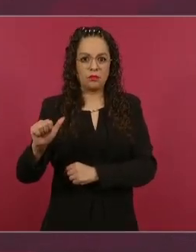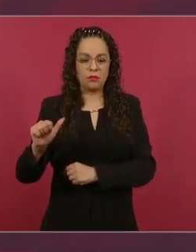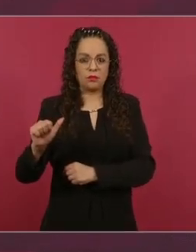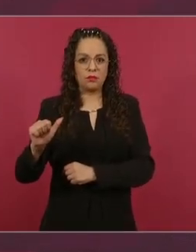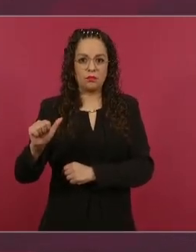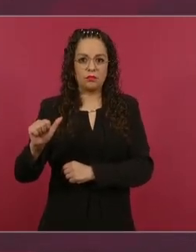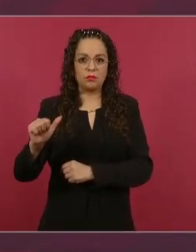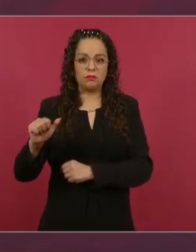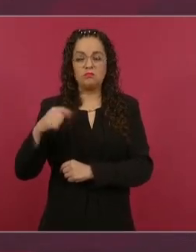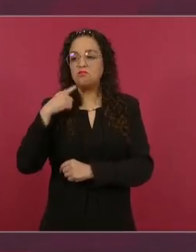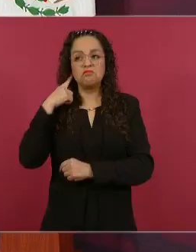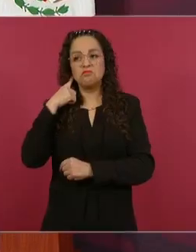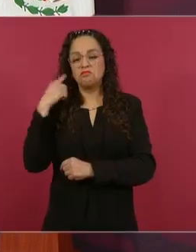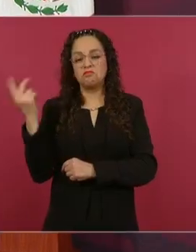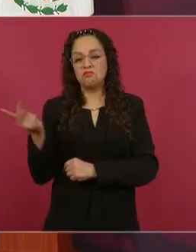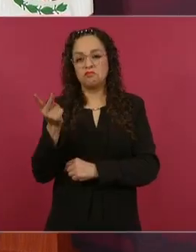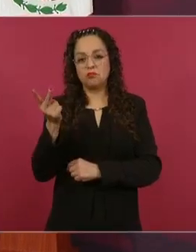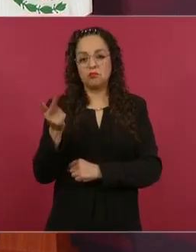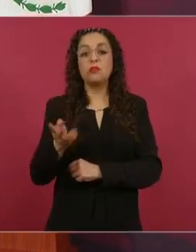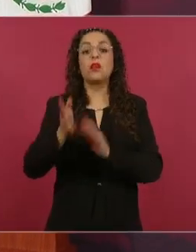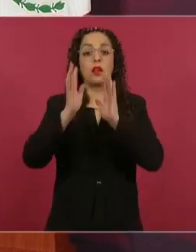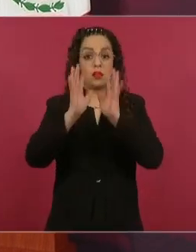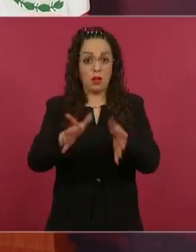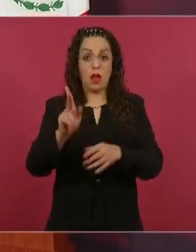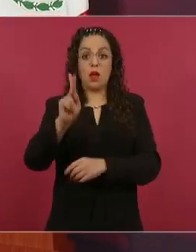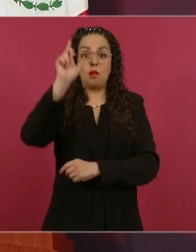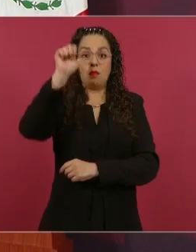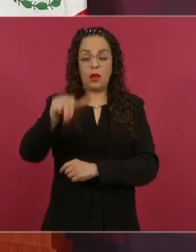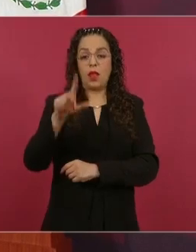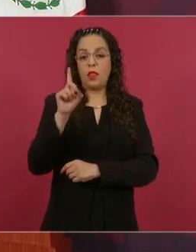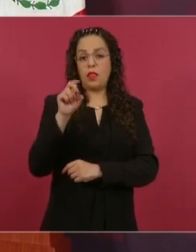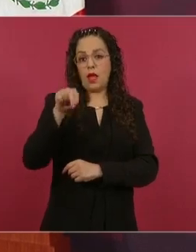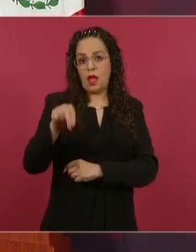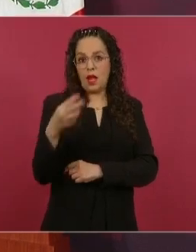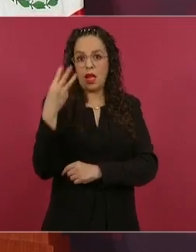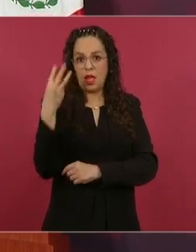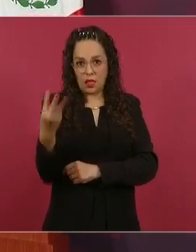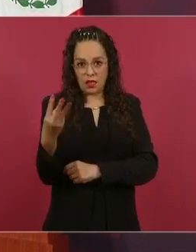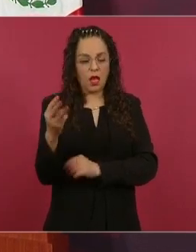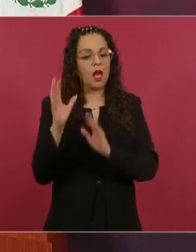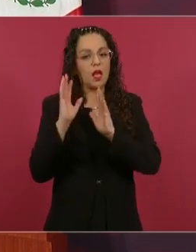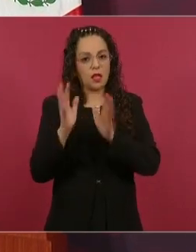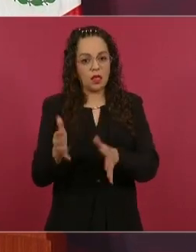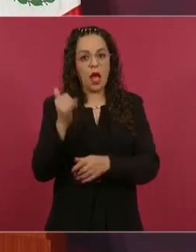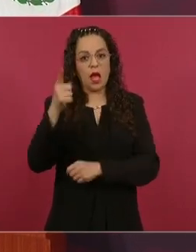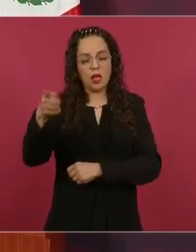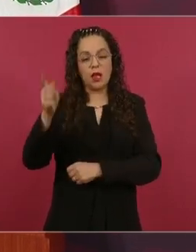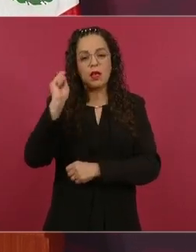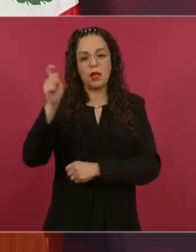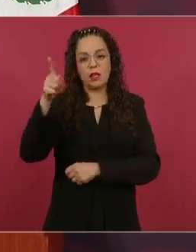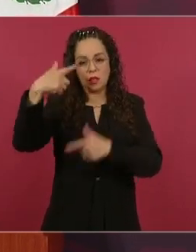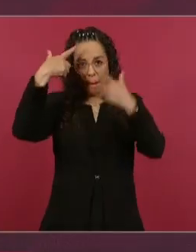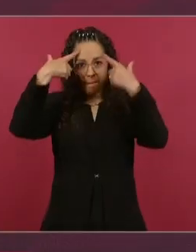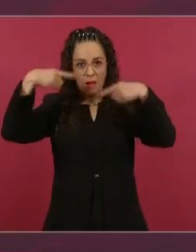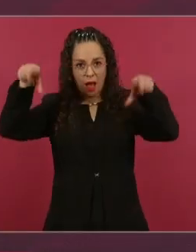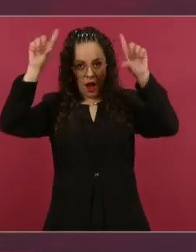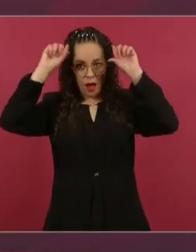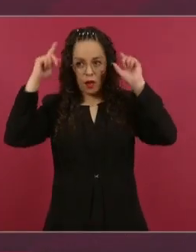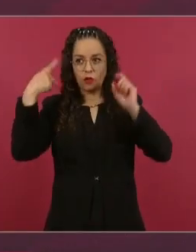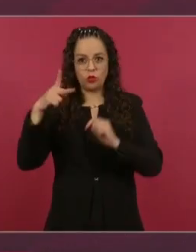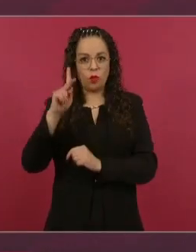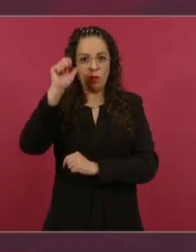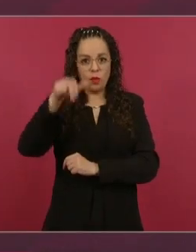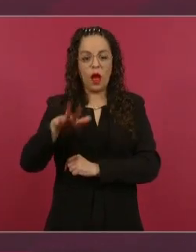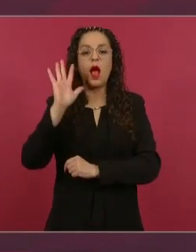aplicándose tanto el plan DN3 desde el principio como el plan Marina. Y una